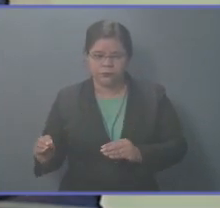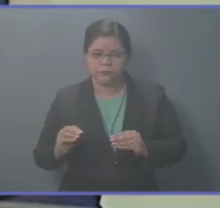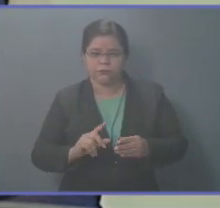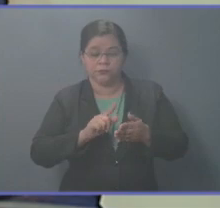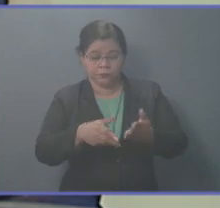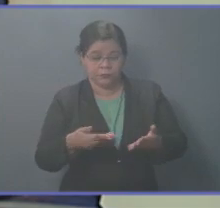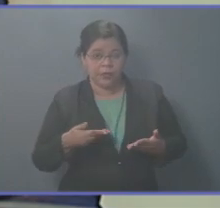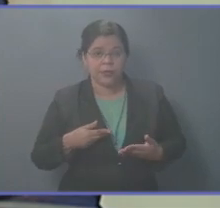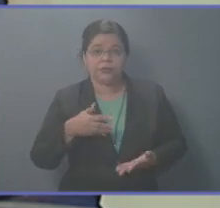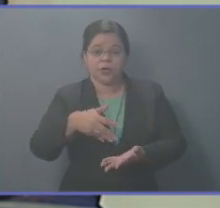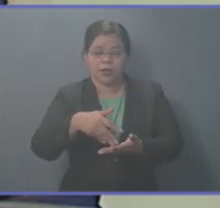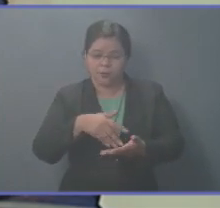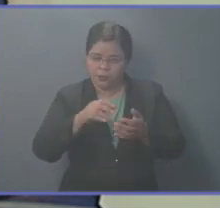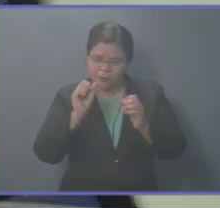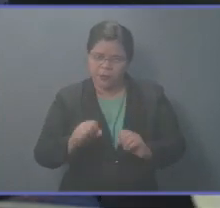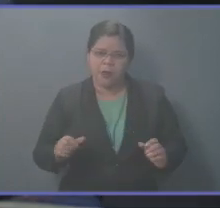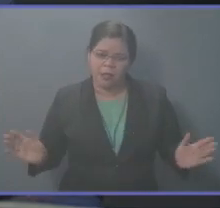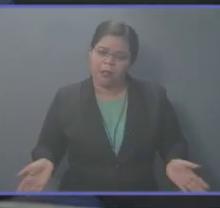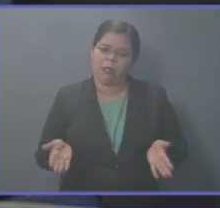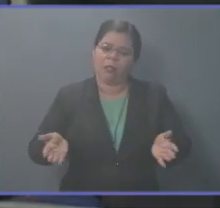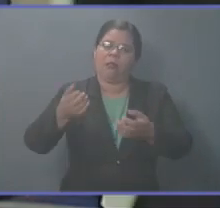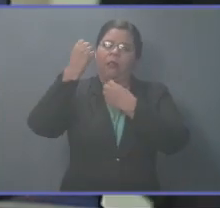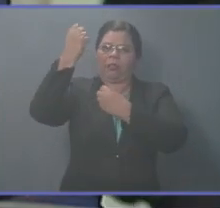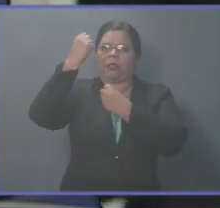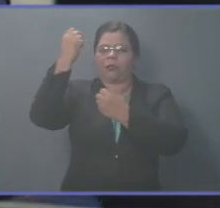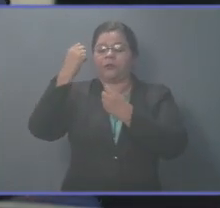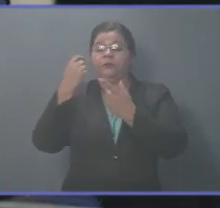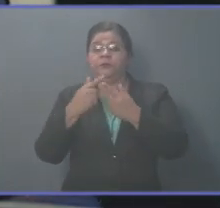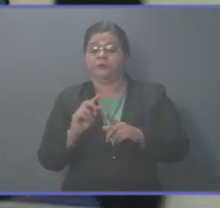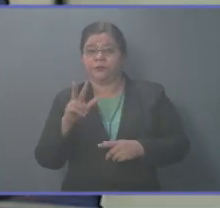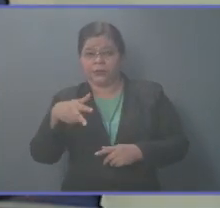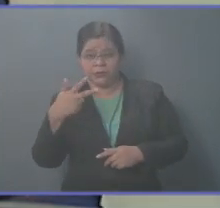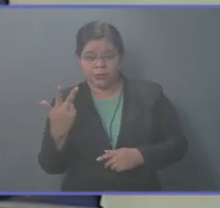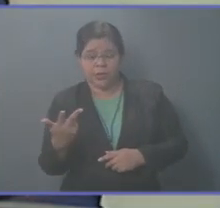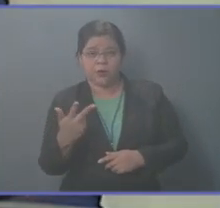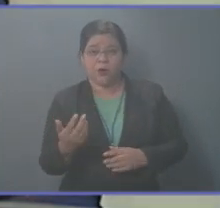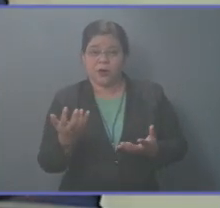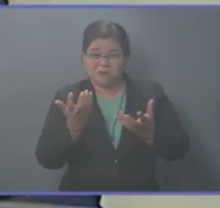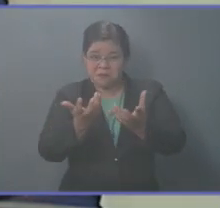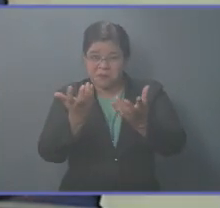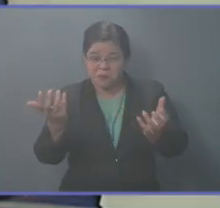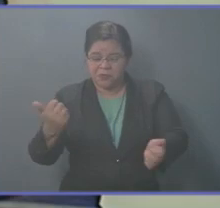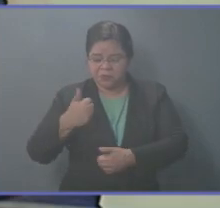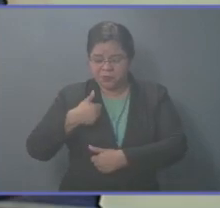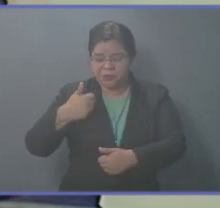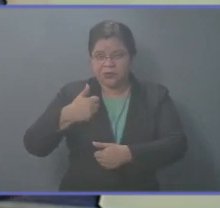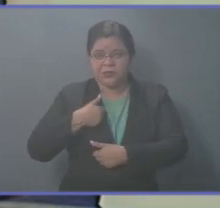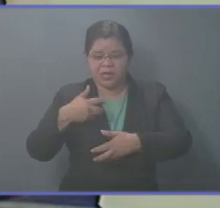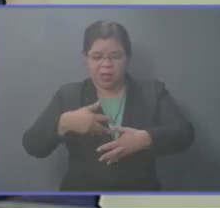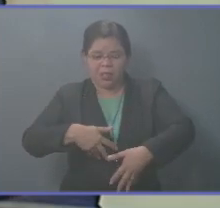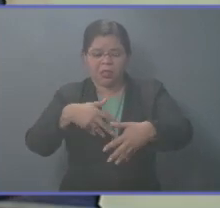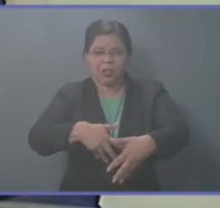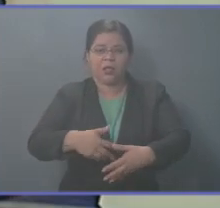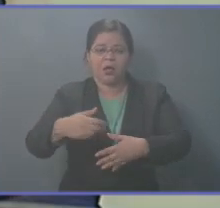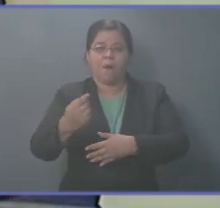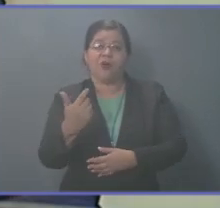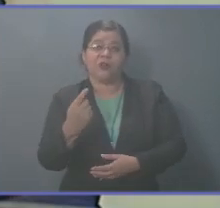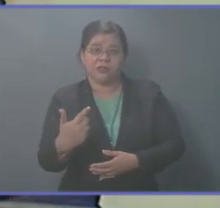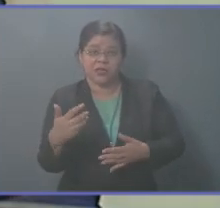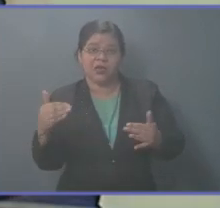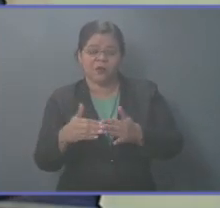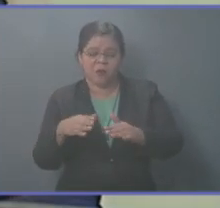la insurrección. Y 2, el ingreso de cuerpos policiales y militares en el Palacio Legislativo de la